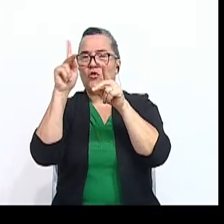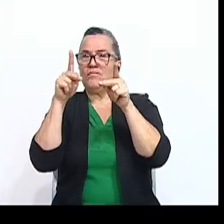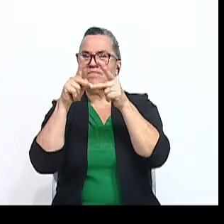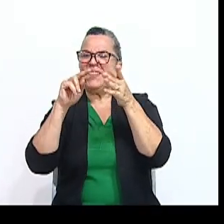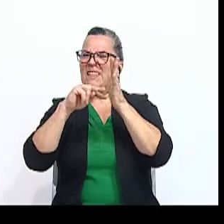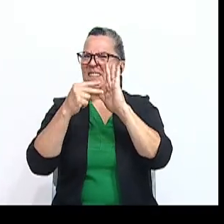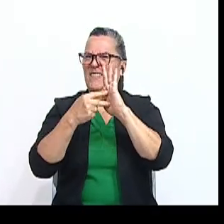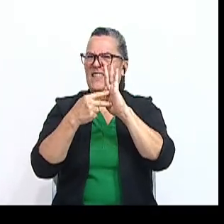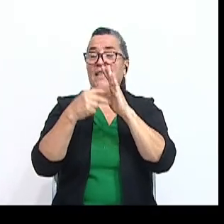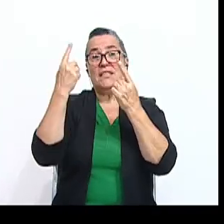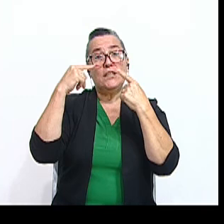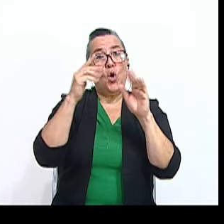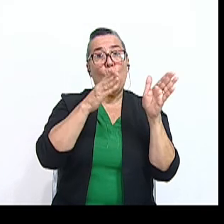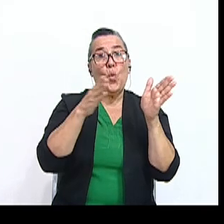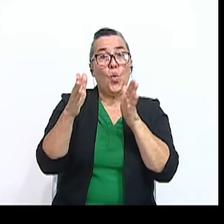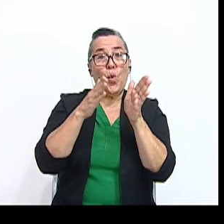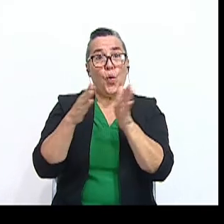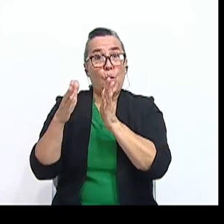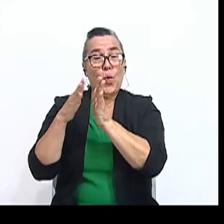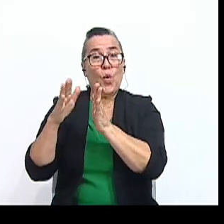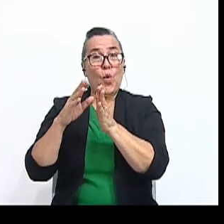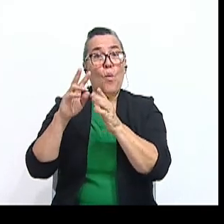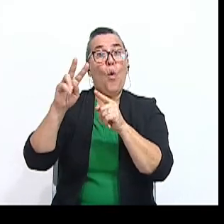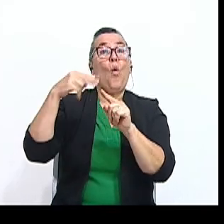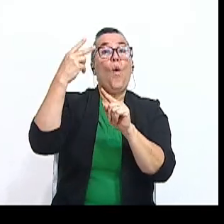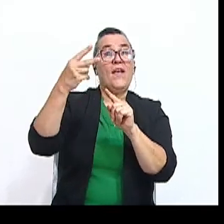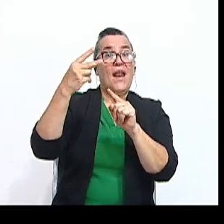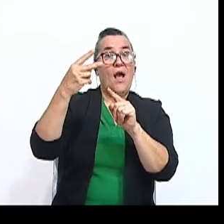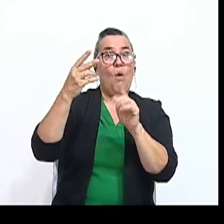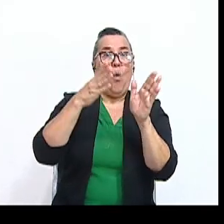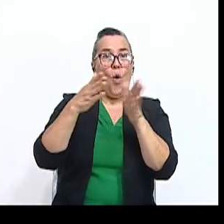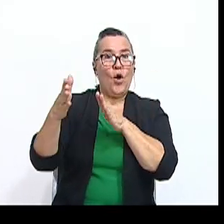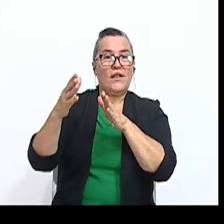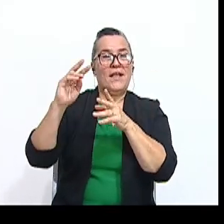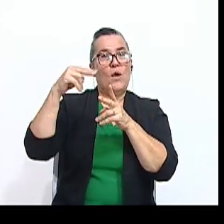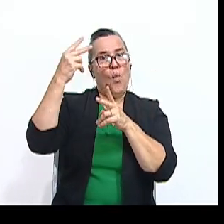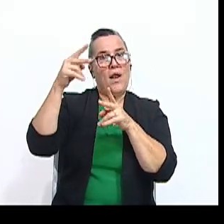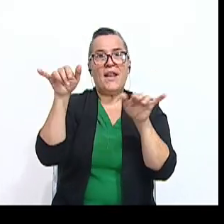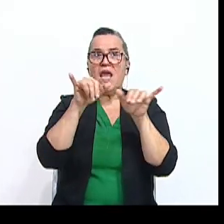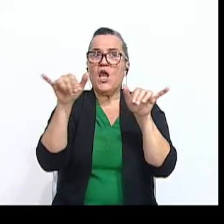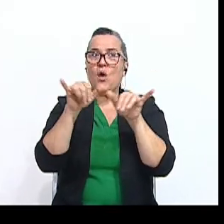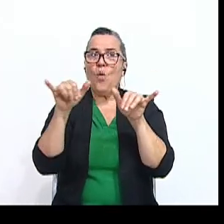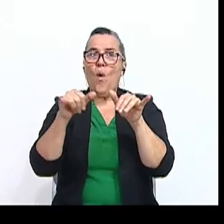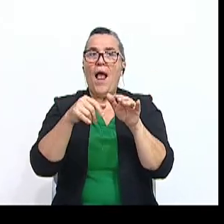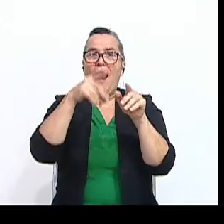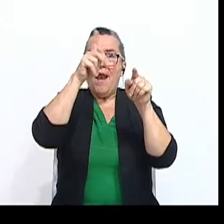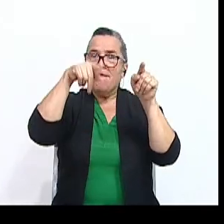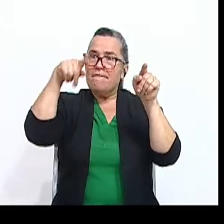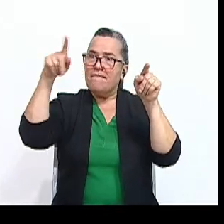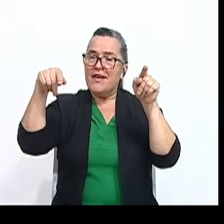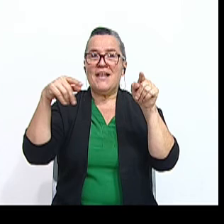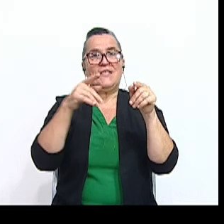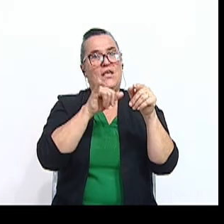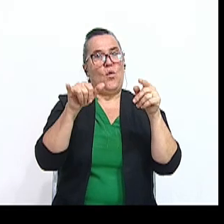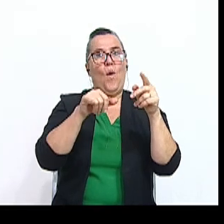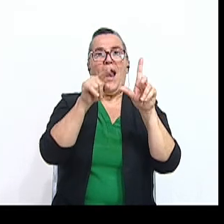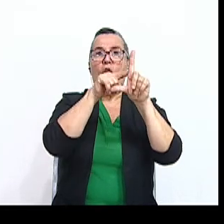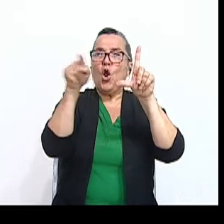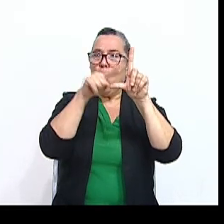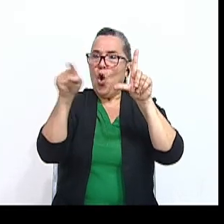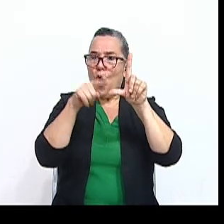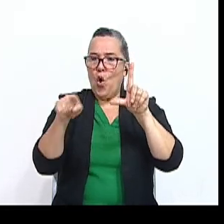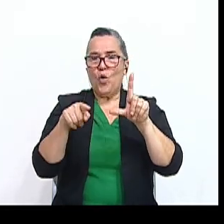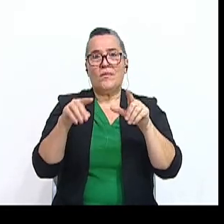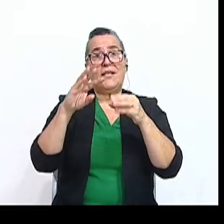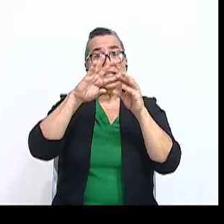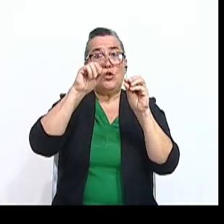sea, si se logran ordenar como un cuadrado, de forma que nos quede igual cantidad de filas y columnas. Así, el total de puntos